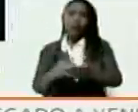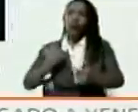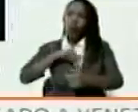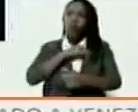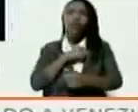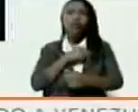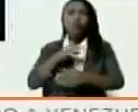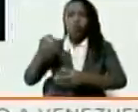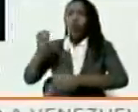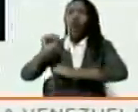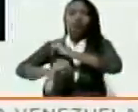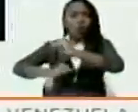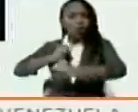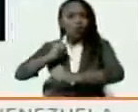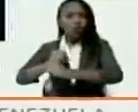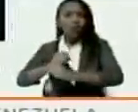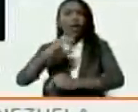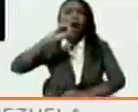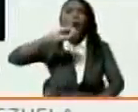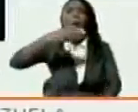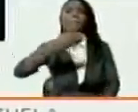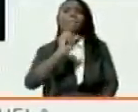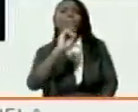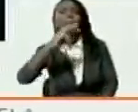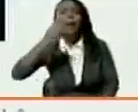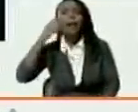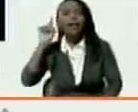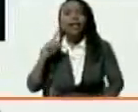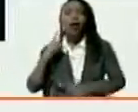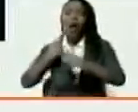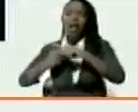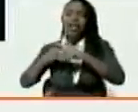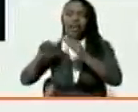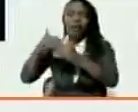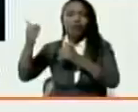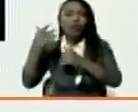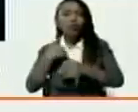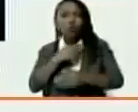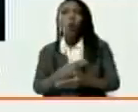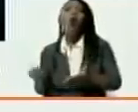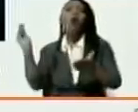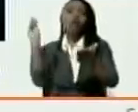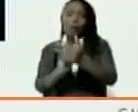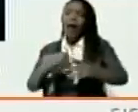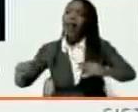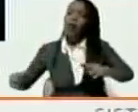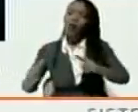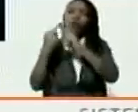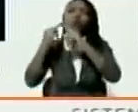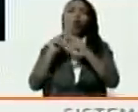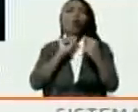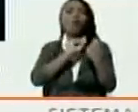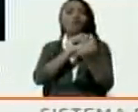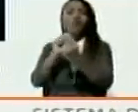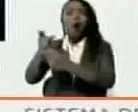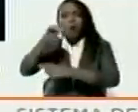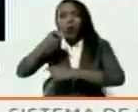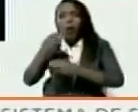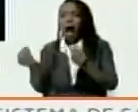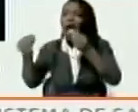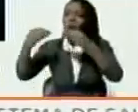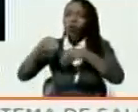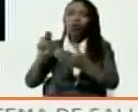OPEP, a nuestros socios extra OPEP, volvamos al reencuentro, al diálogo y busquemos acuerdos